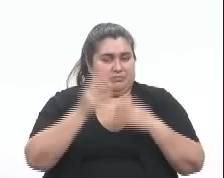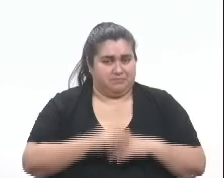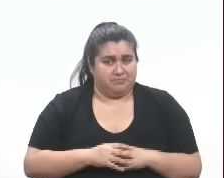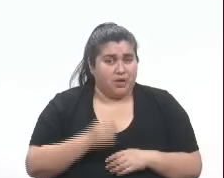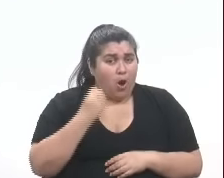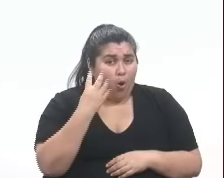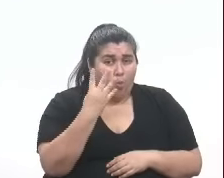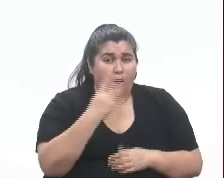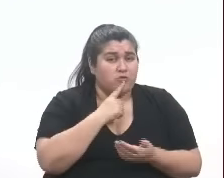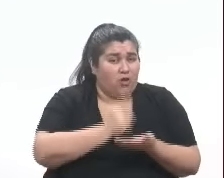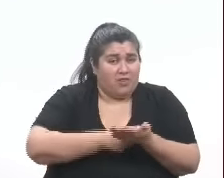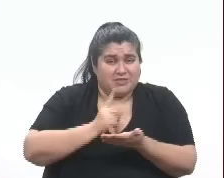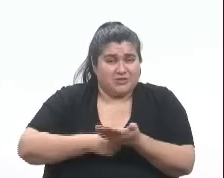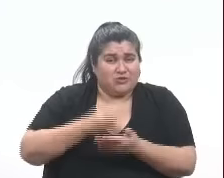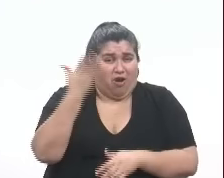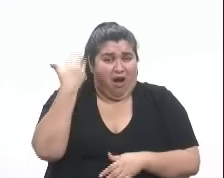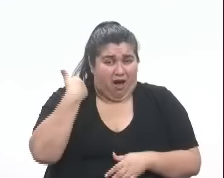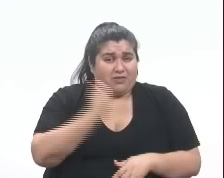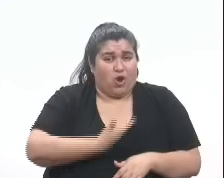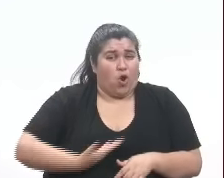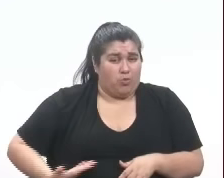medidas que tomó el gobierno de Aramburu.